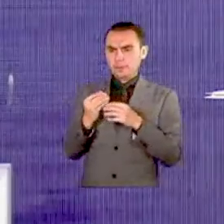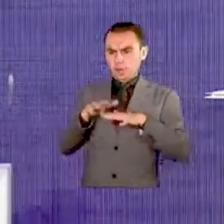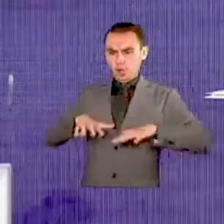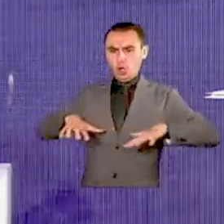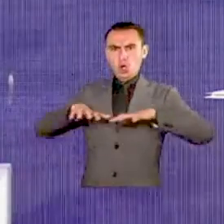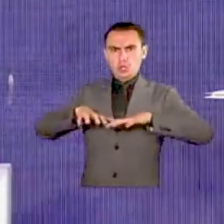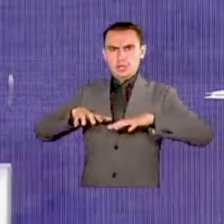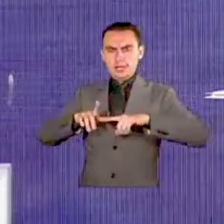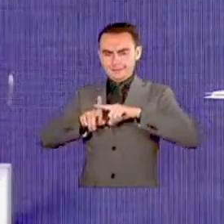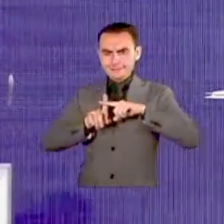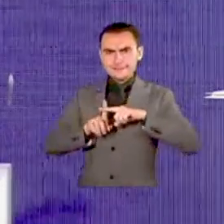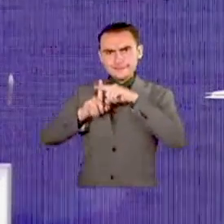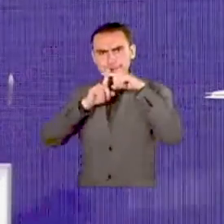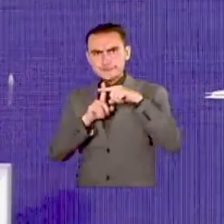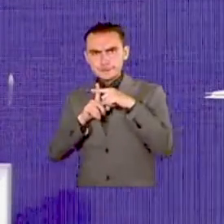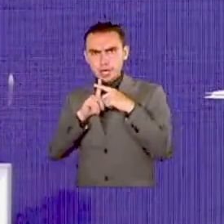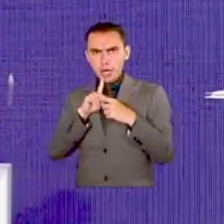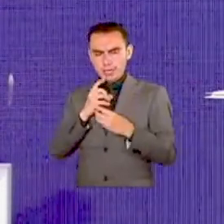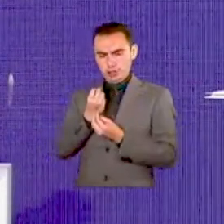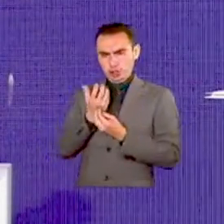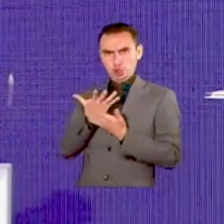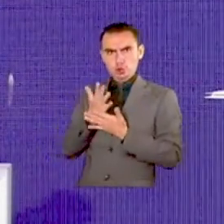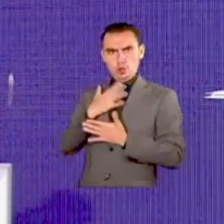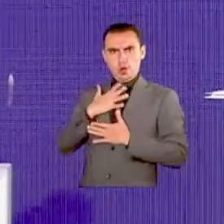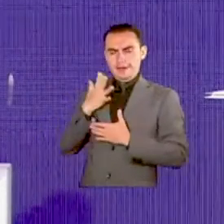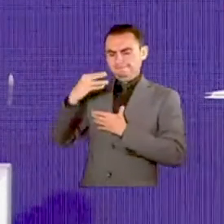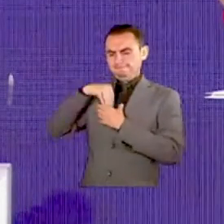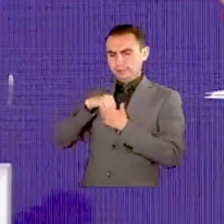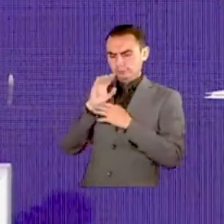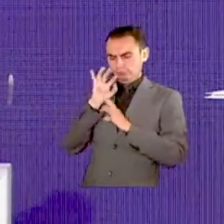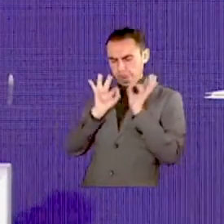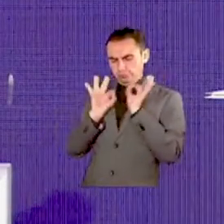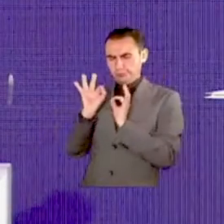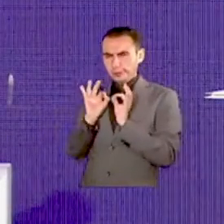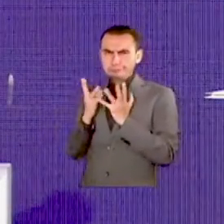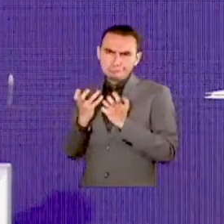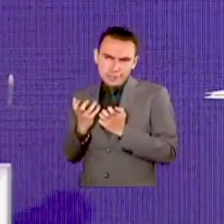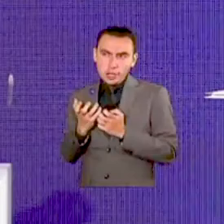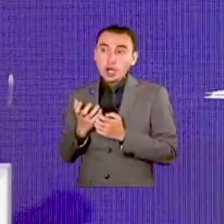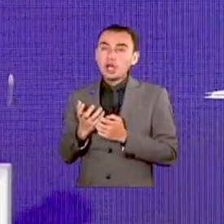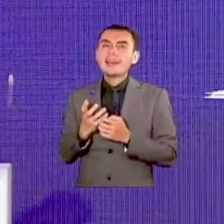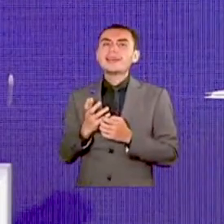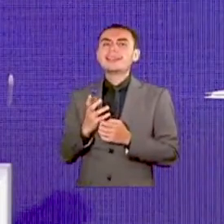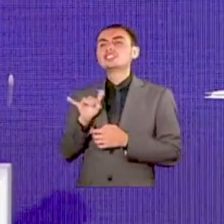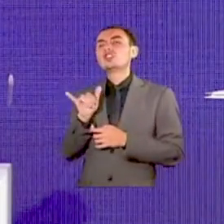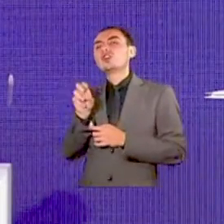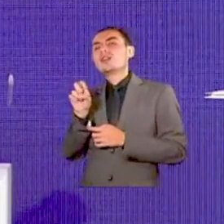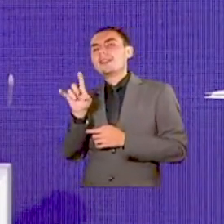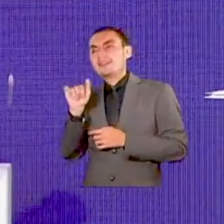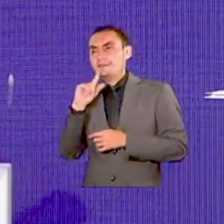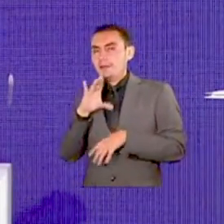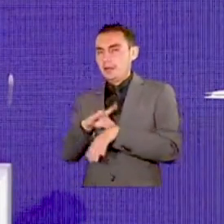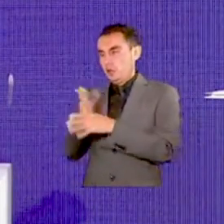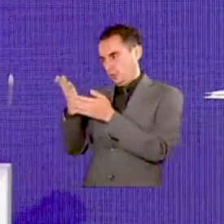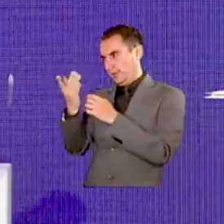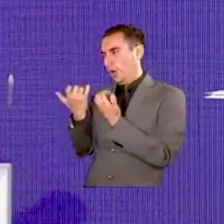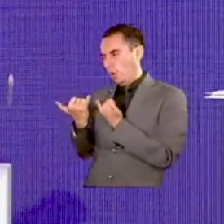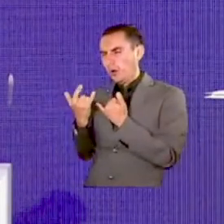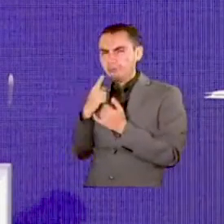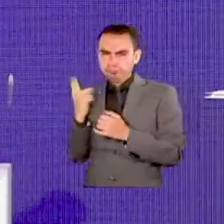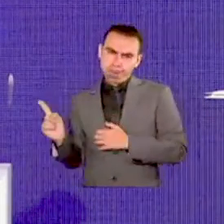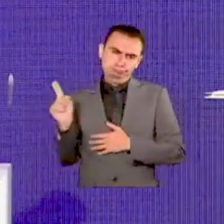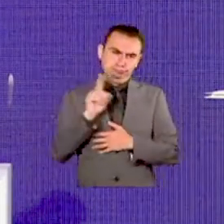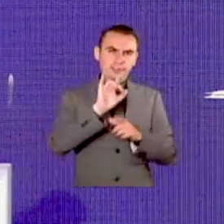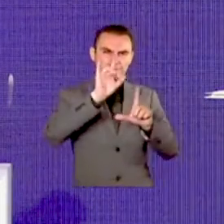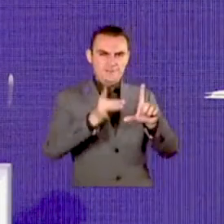estructura interna de vigilancia a los procesos electorales que yo quiero que de alguna manera la doctora Yolima Carrillo, quien nos